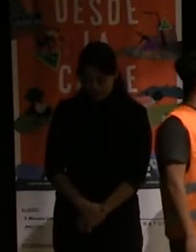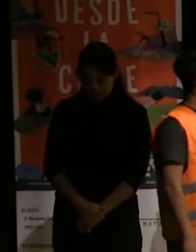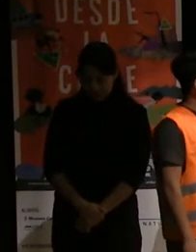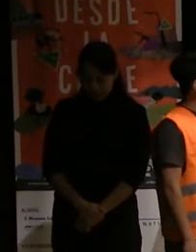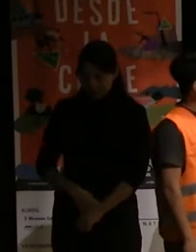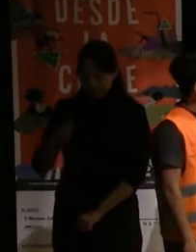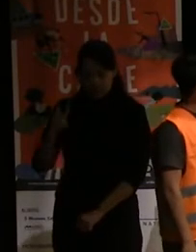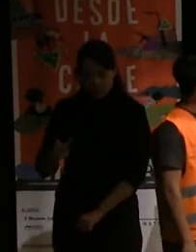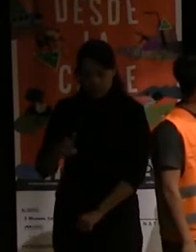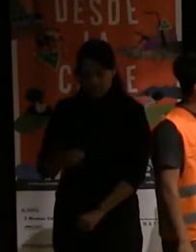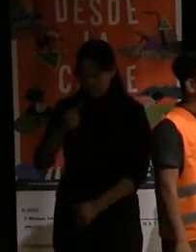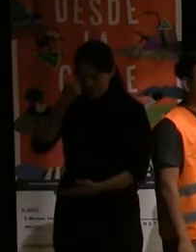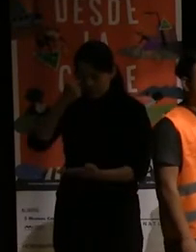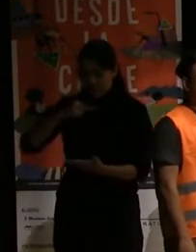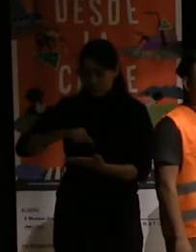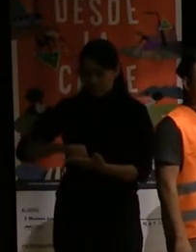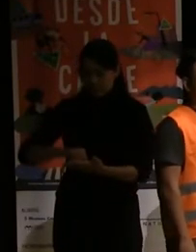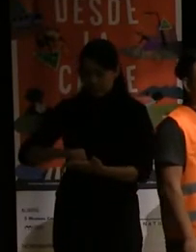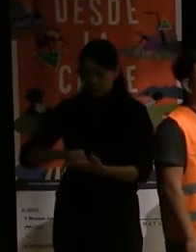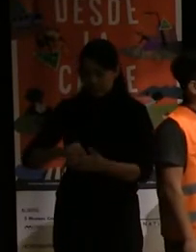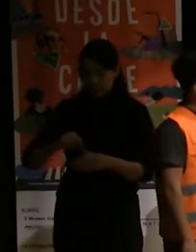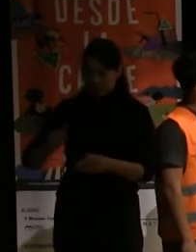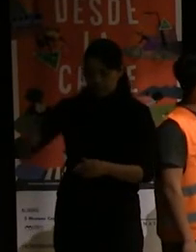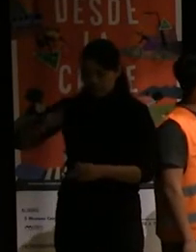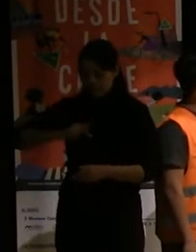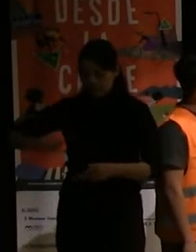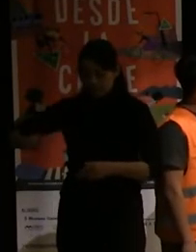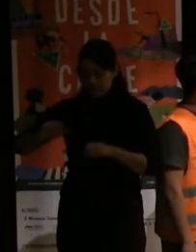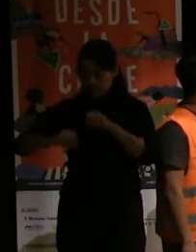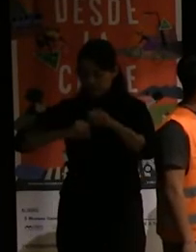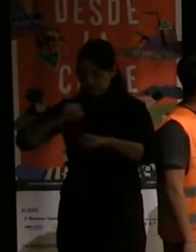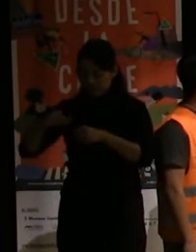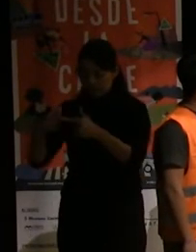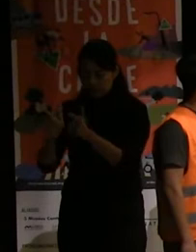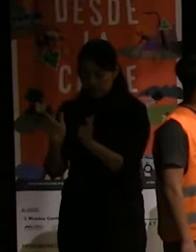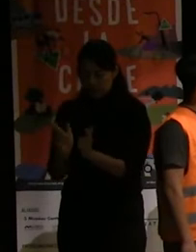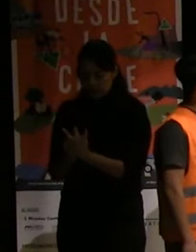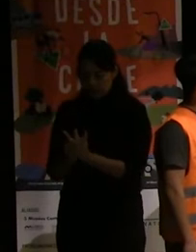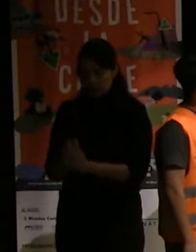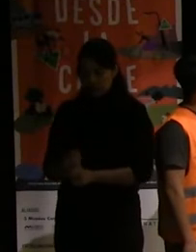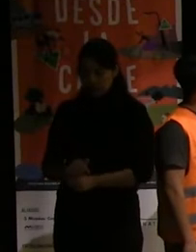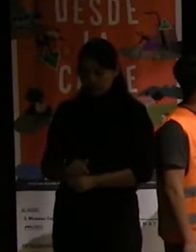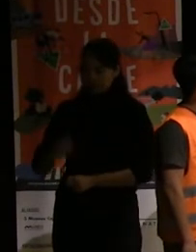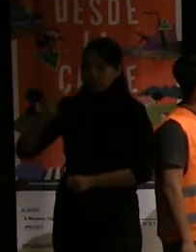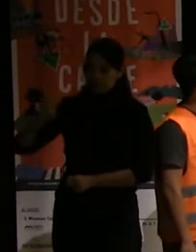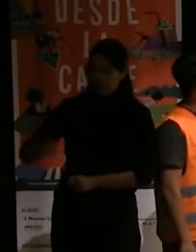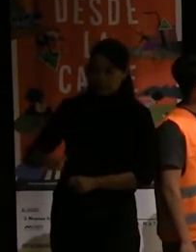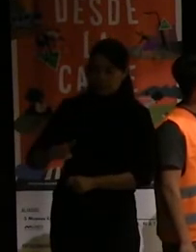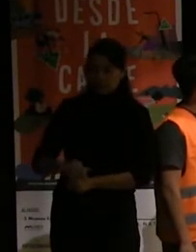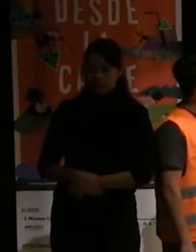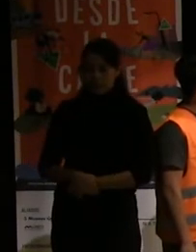y realmente creo que el pueblo bicicletero es un colectivo que realmente